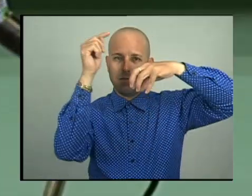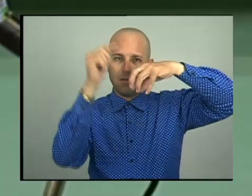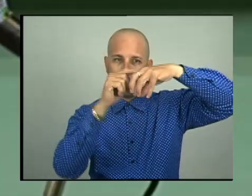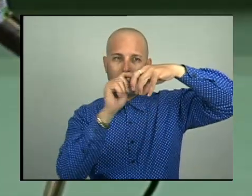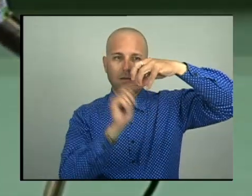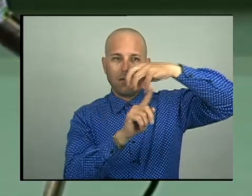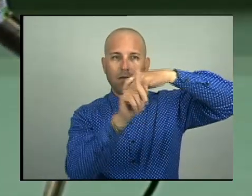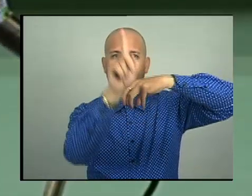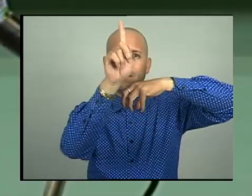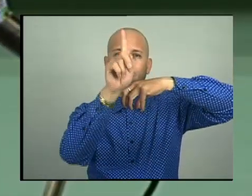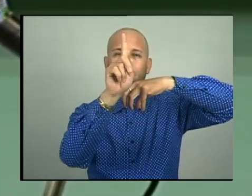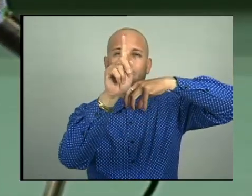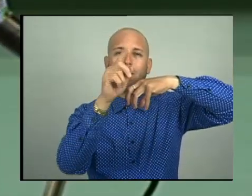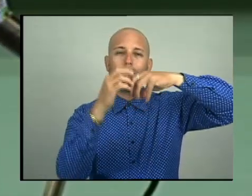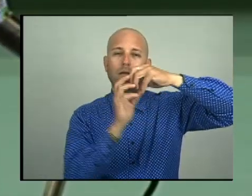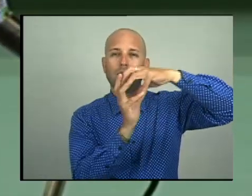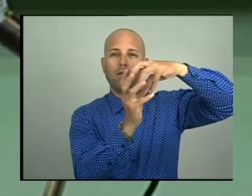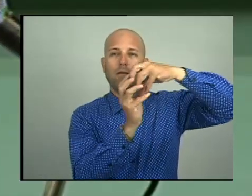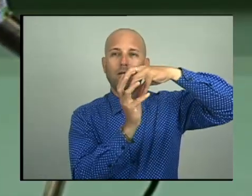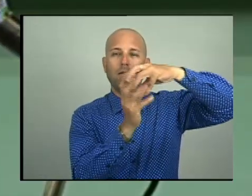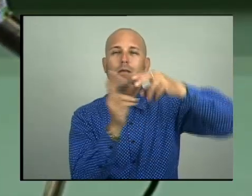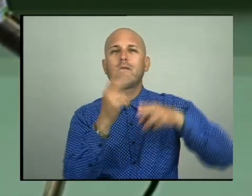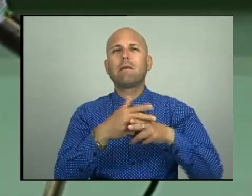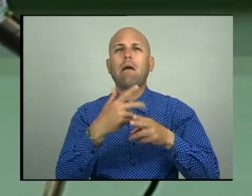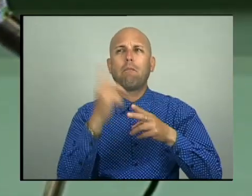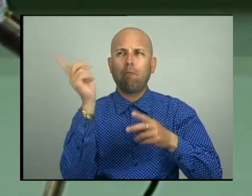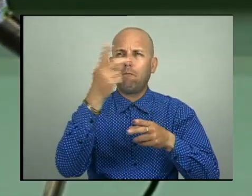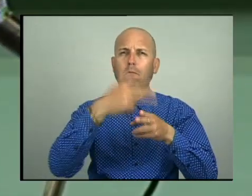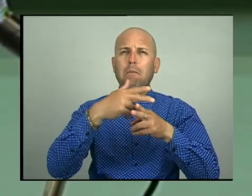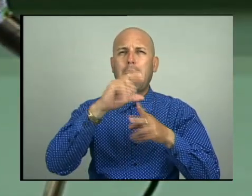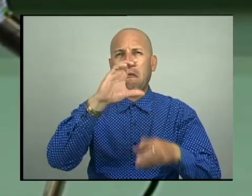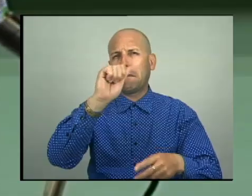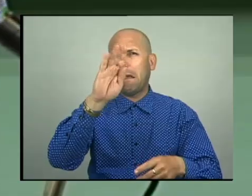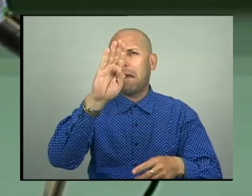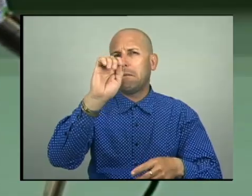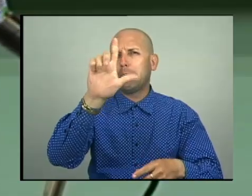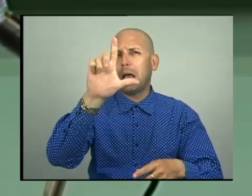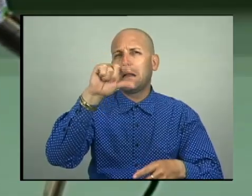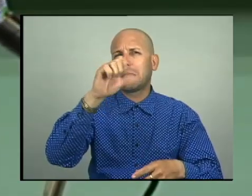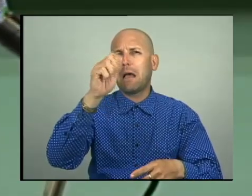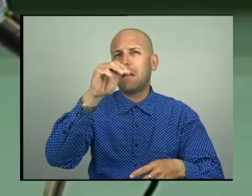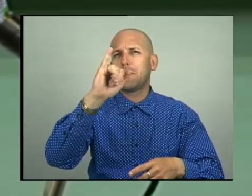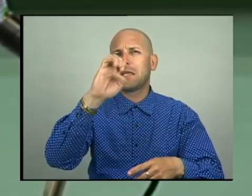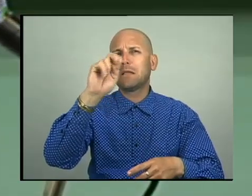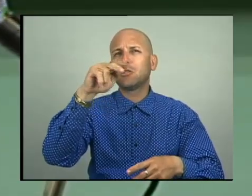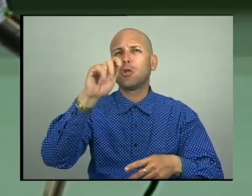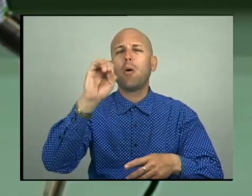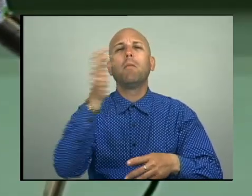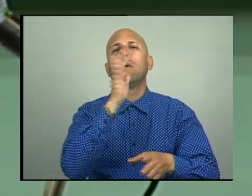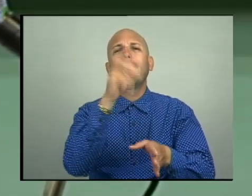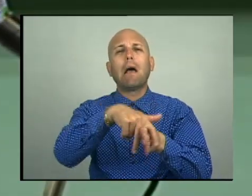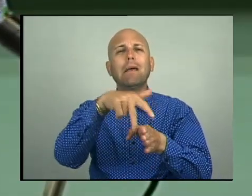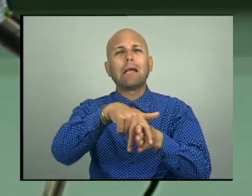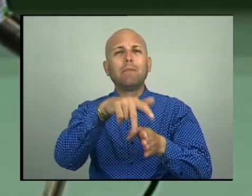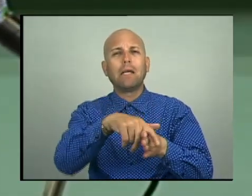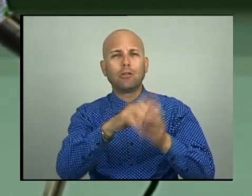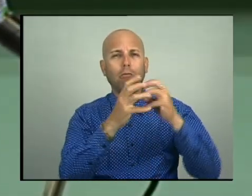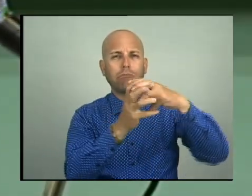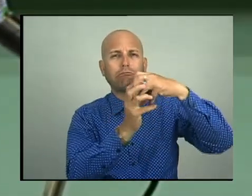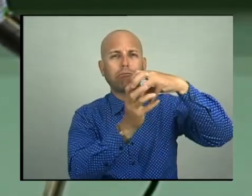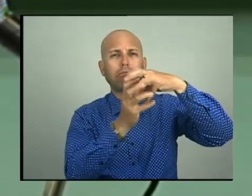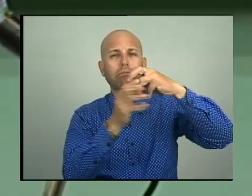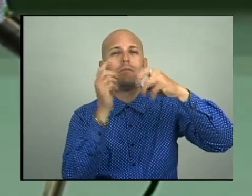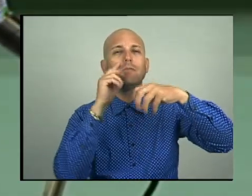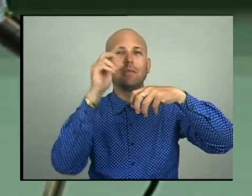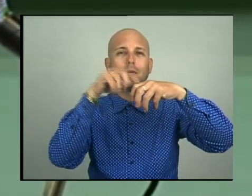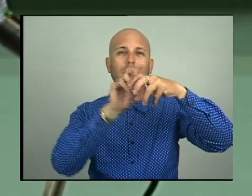se comunica con los dos ventrículos, que lo llaman cabalgamiento, porque cuando uno hace la ecocardiografía, la aorta